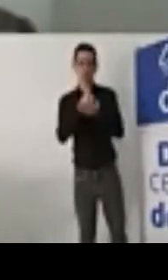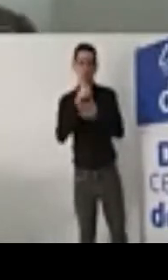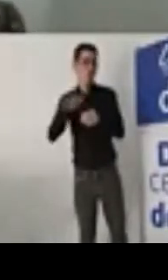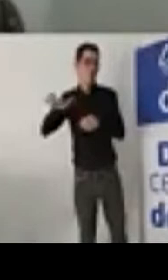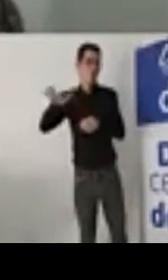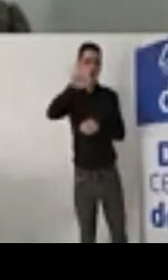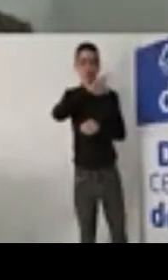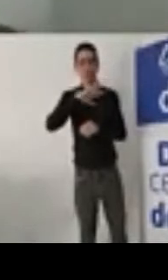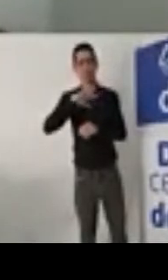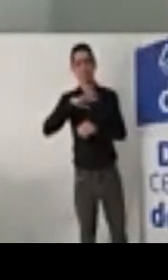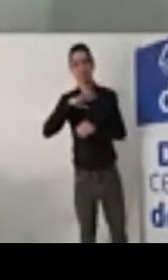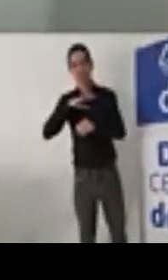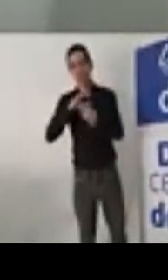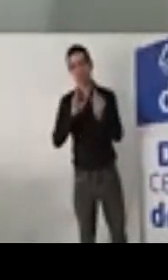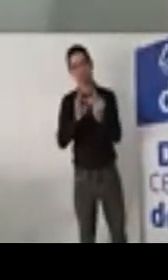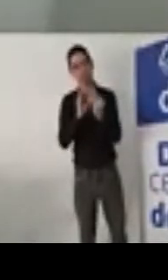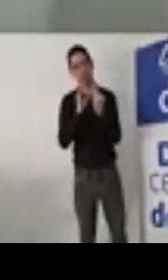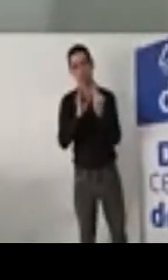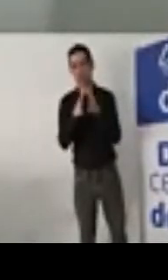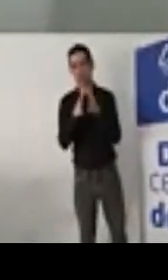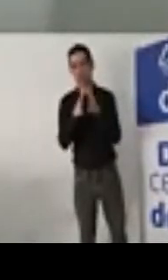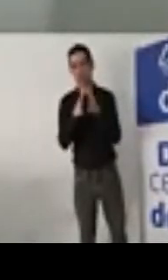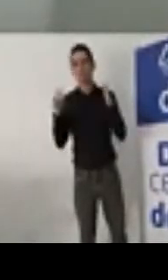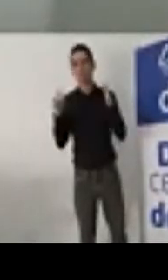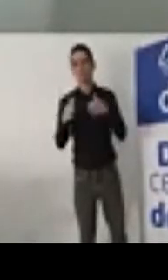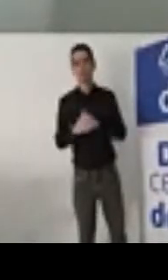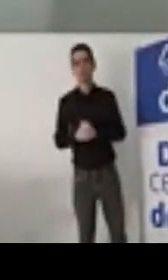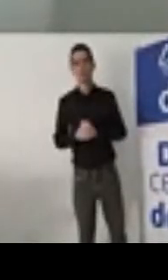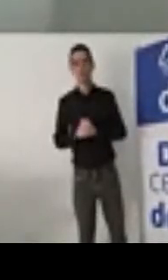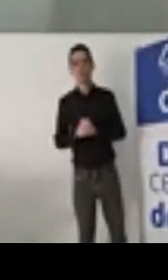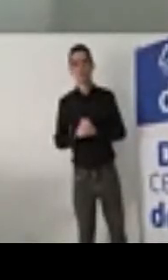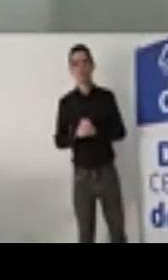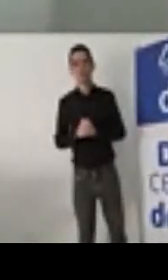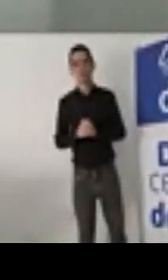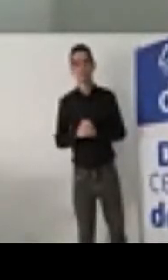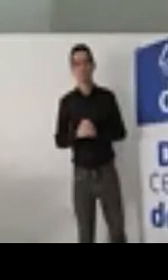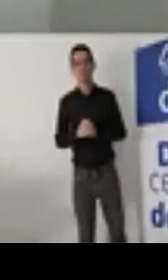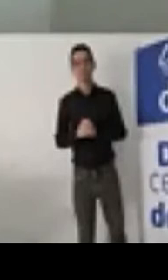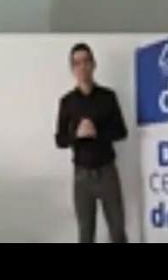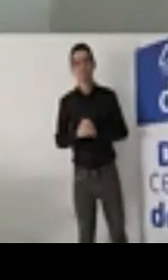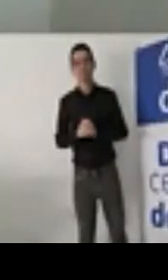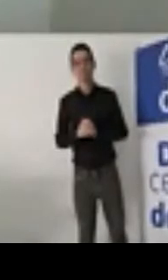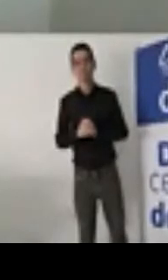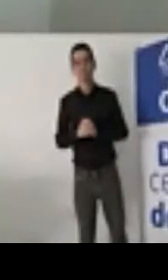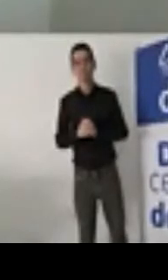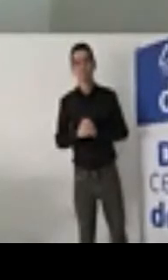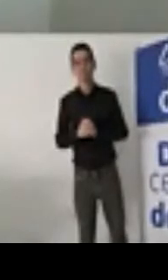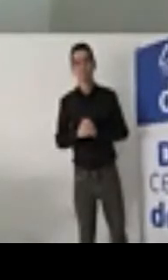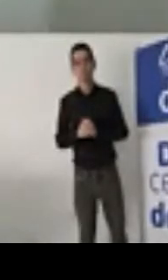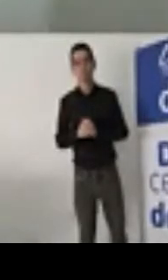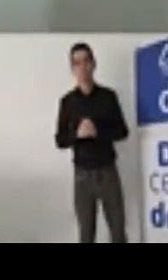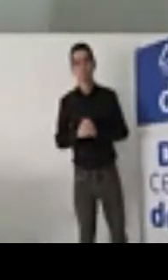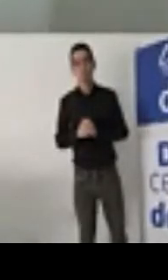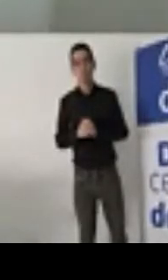en una geografía que nos reta a llevar servicios a diferentes latitudes,